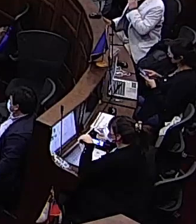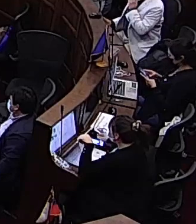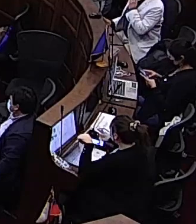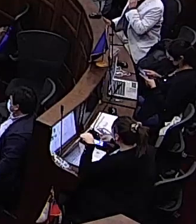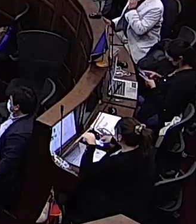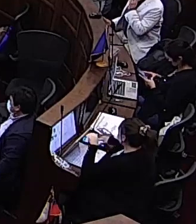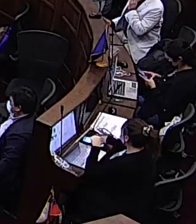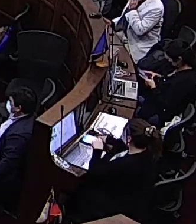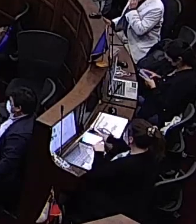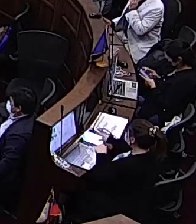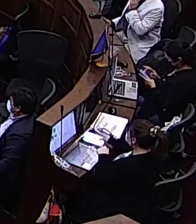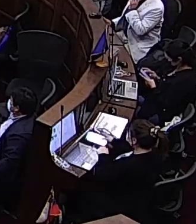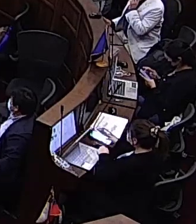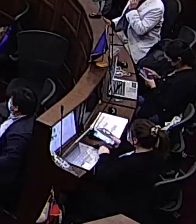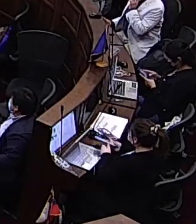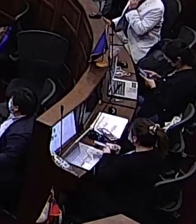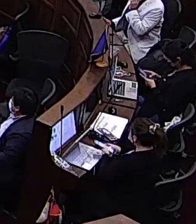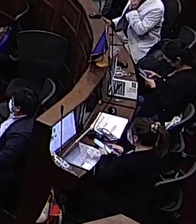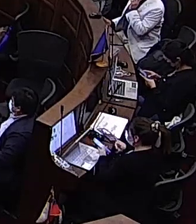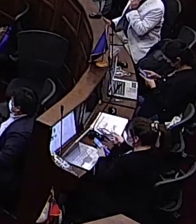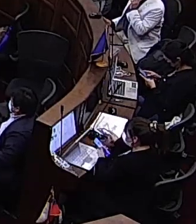Han emitido su voto.